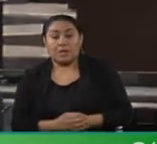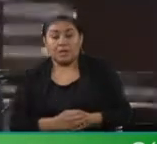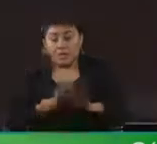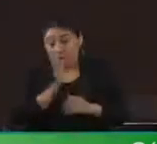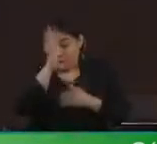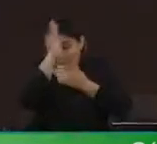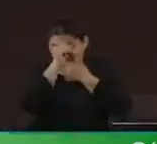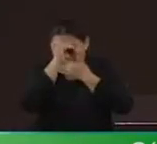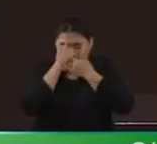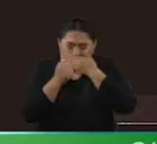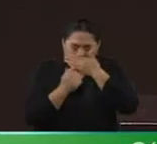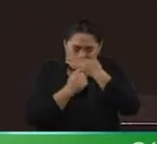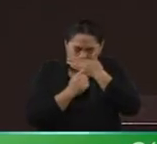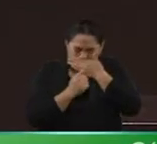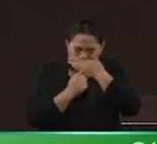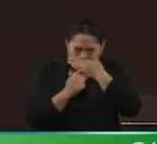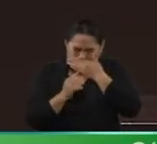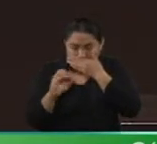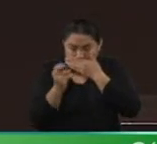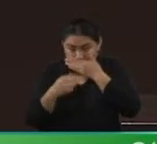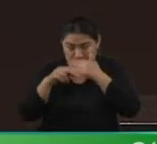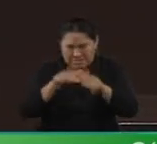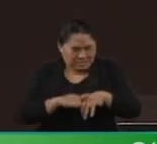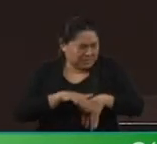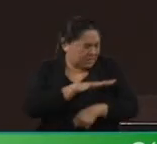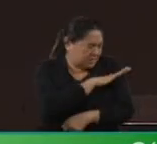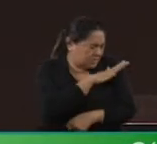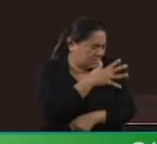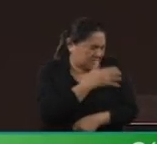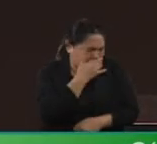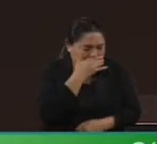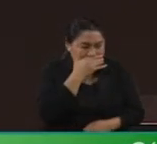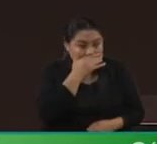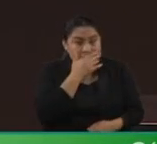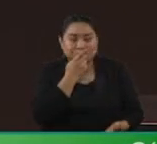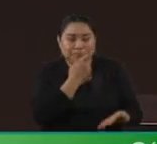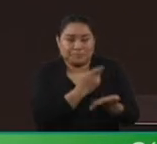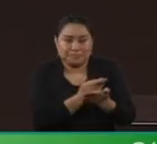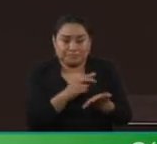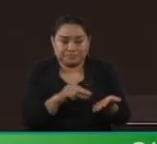acuerdo de la Asamblea General de las Naciones Unidas, en su resolución